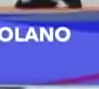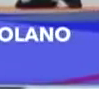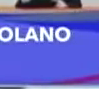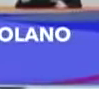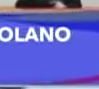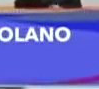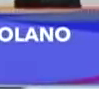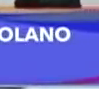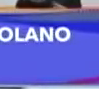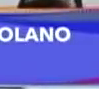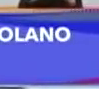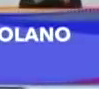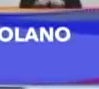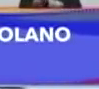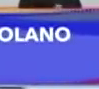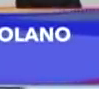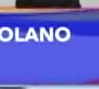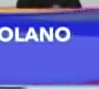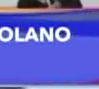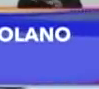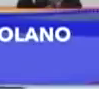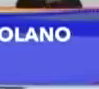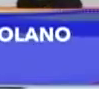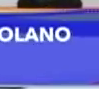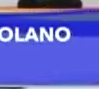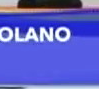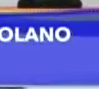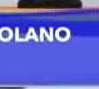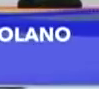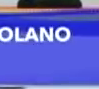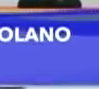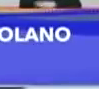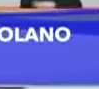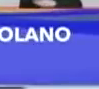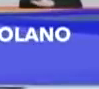también nos acompaña de manera muy especial elector